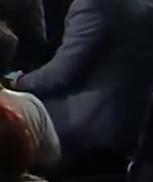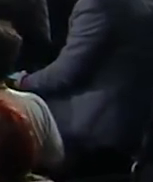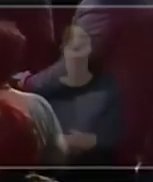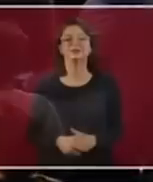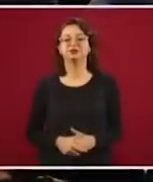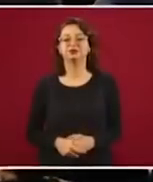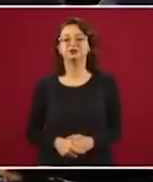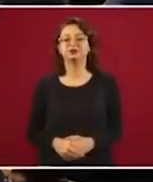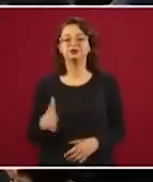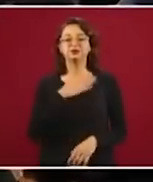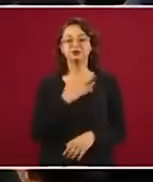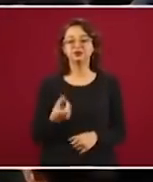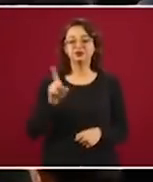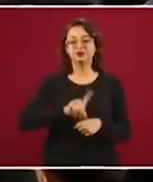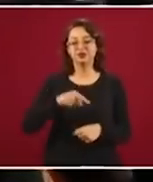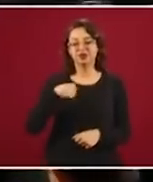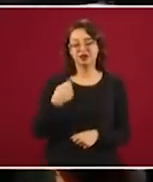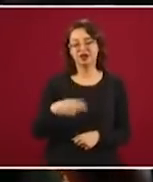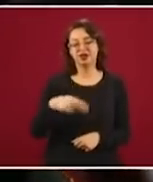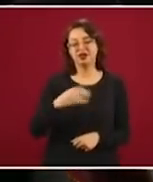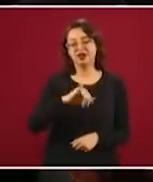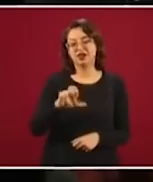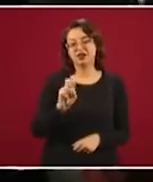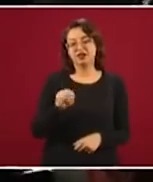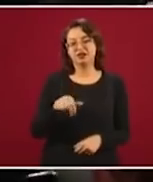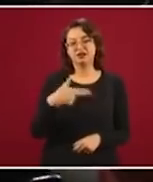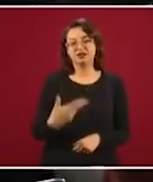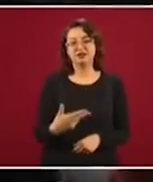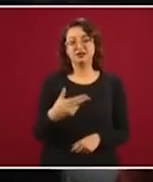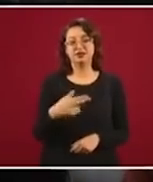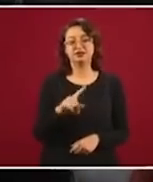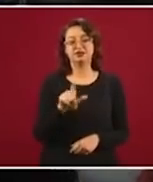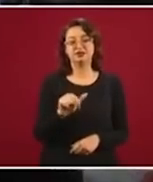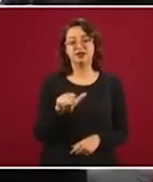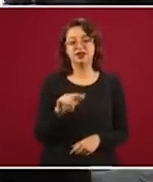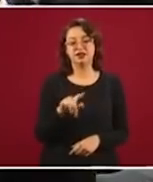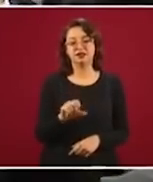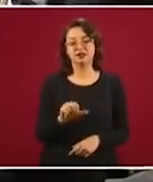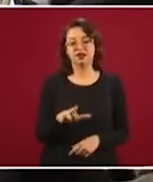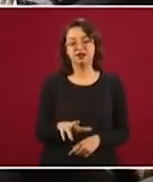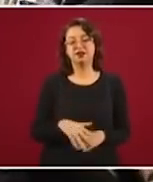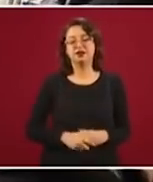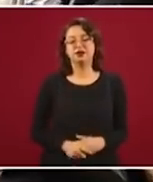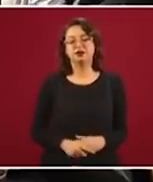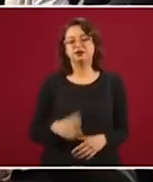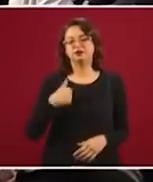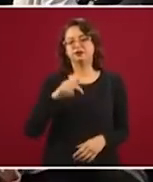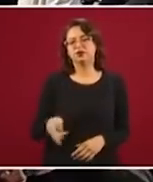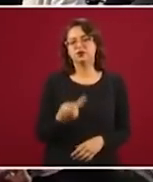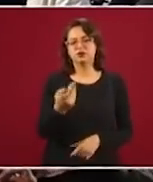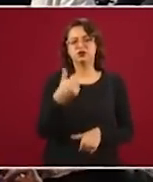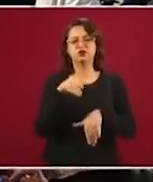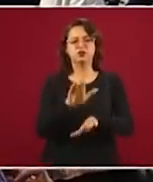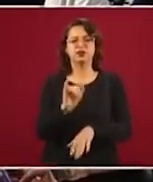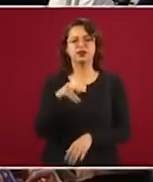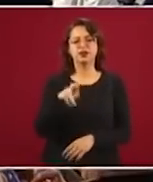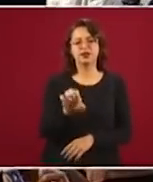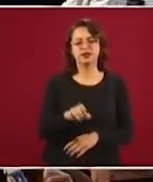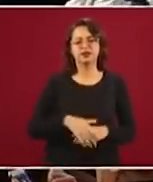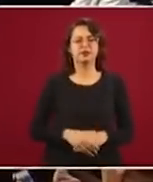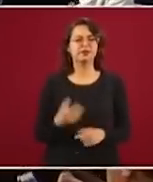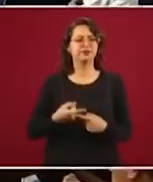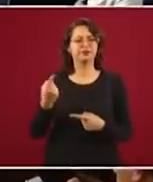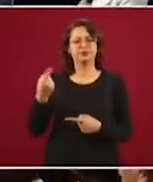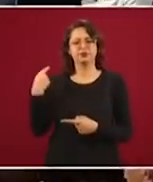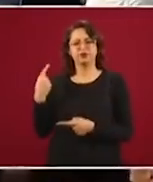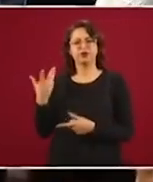Buenos días, presidente. Hans Salazar, ZMG Noticias. Quisiera preguntarle sobre el INE. Hace unos